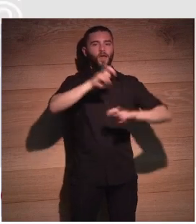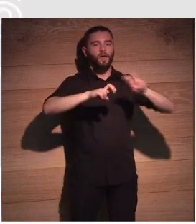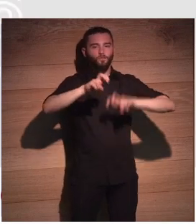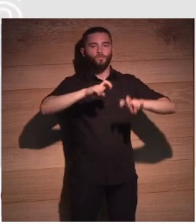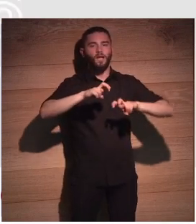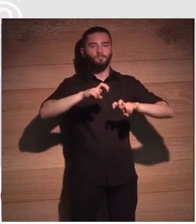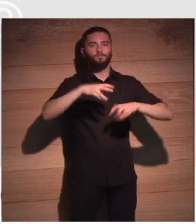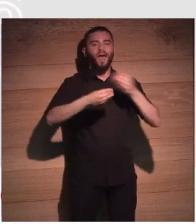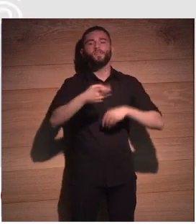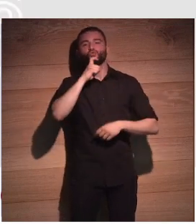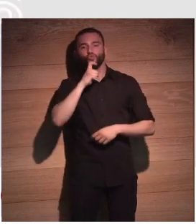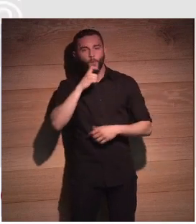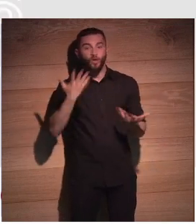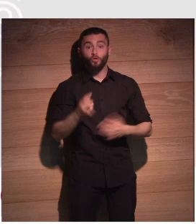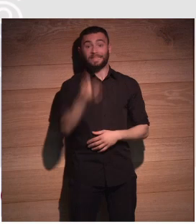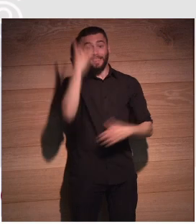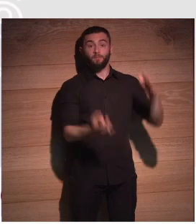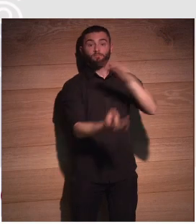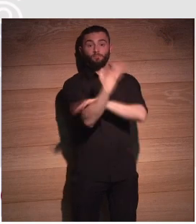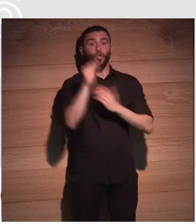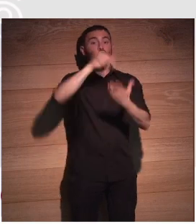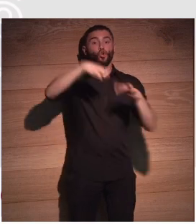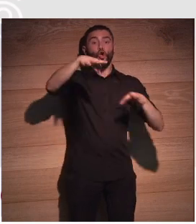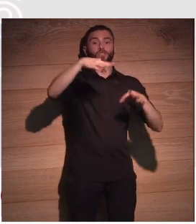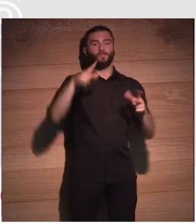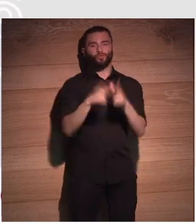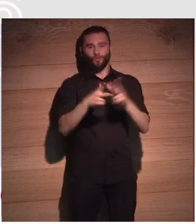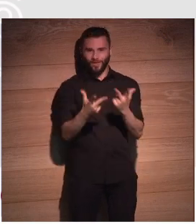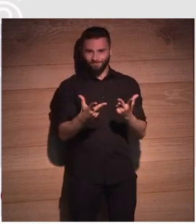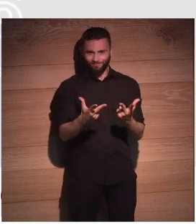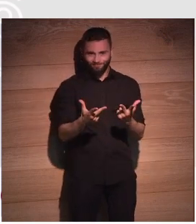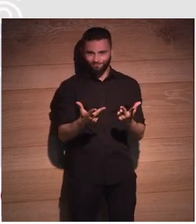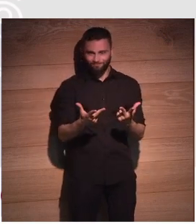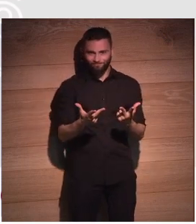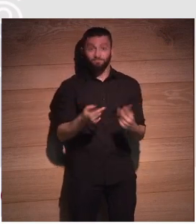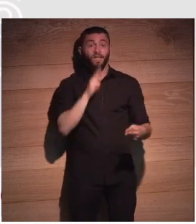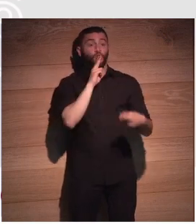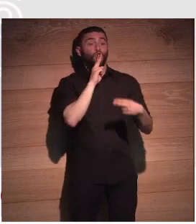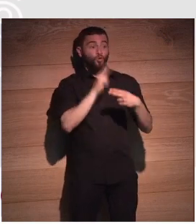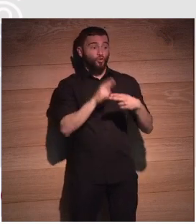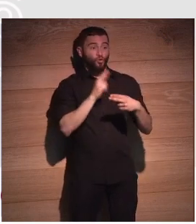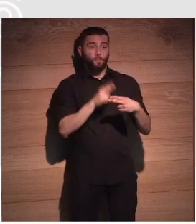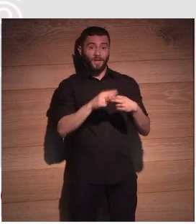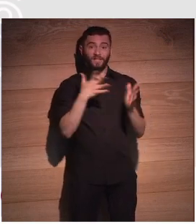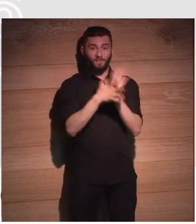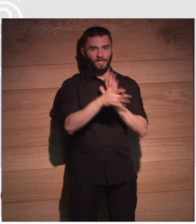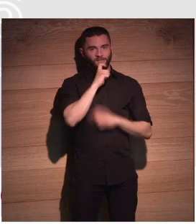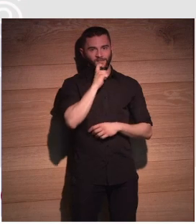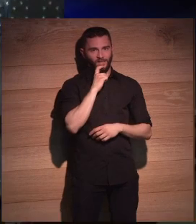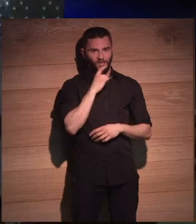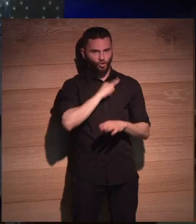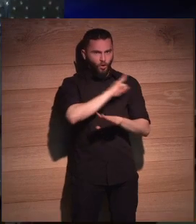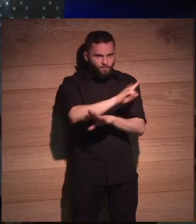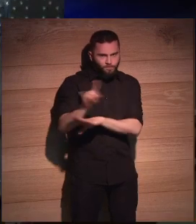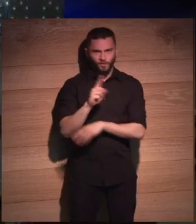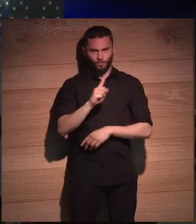que hicimos fue sacar esta idea, que es el contrato social, cuyo nombre es difícil de explicar, no os voy a engañar, ¿vale? Quizás